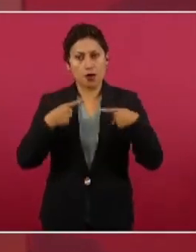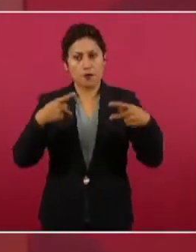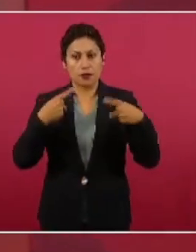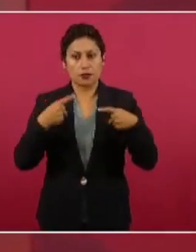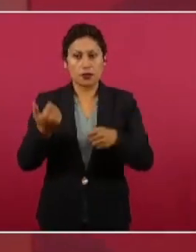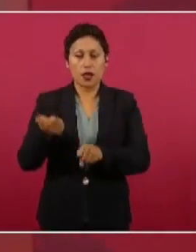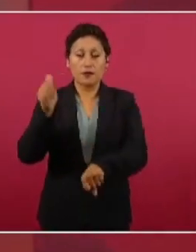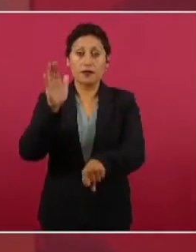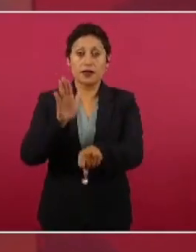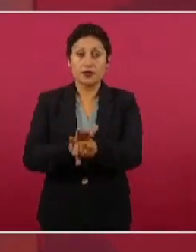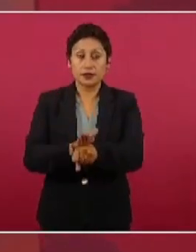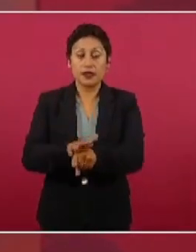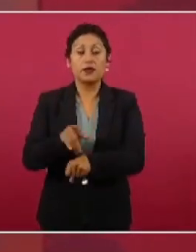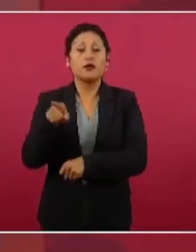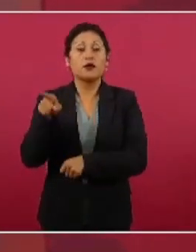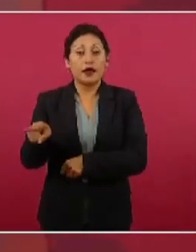dinero,